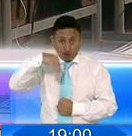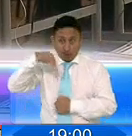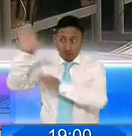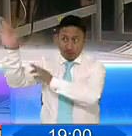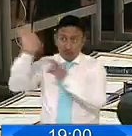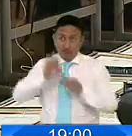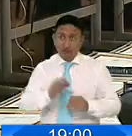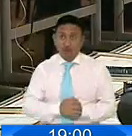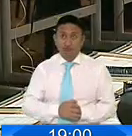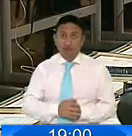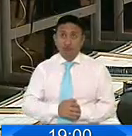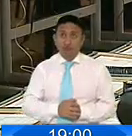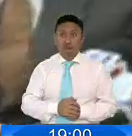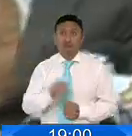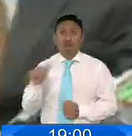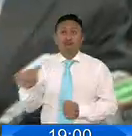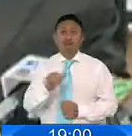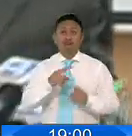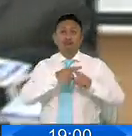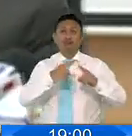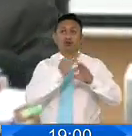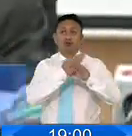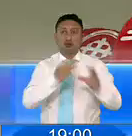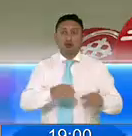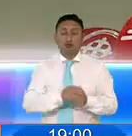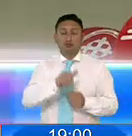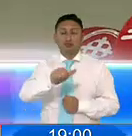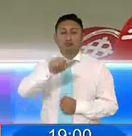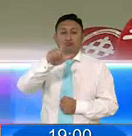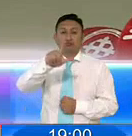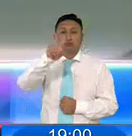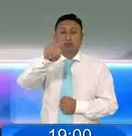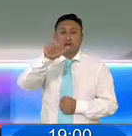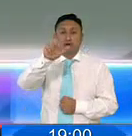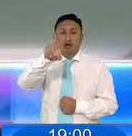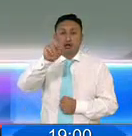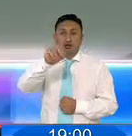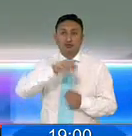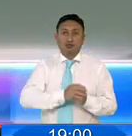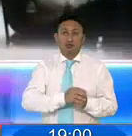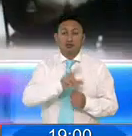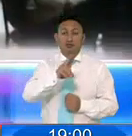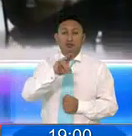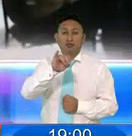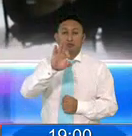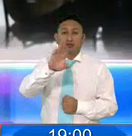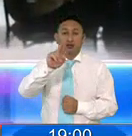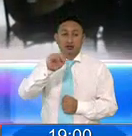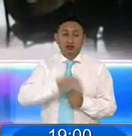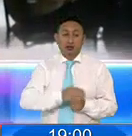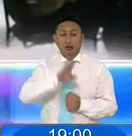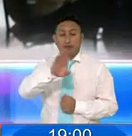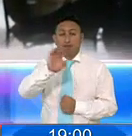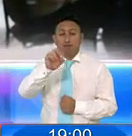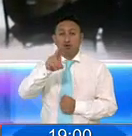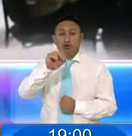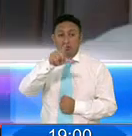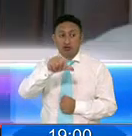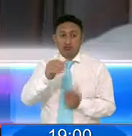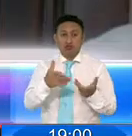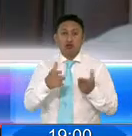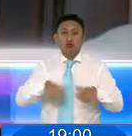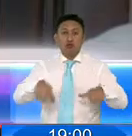Misma situación deberán atender los exfuncionarios Vinicio Alvarado, Viviana Bonilla, Cristian Viteri, de quienes se desconoce su lugar de